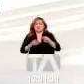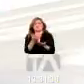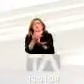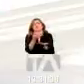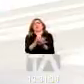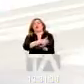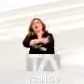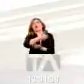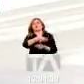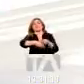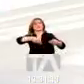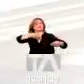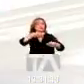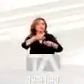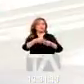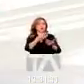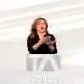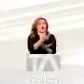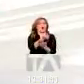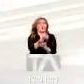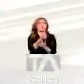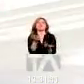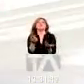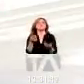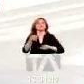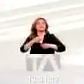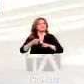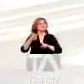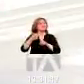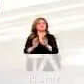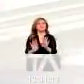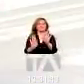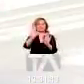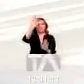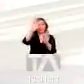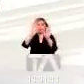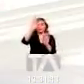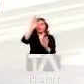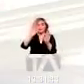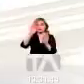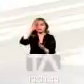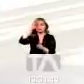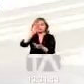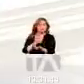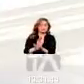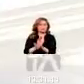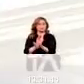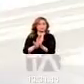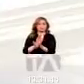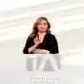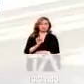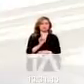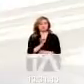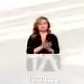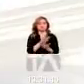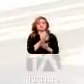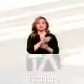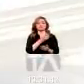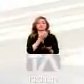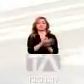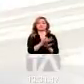que otro inversionista las compre en el mercado de valores. Y es cuando aparece el Ispol, pues es el inversionista que compra